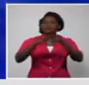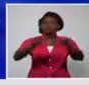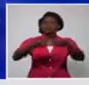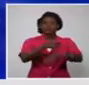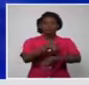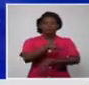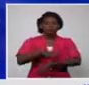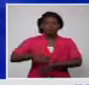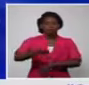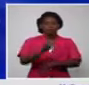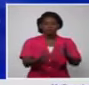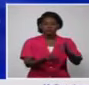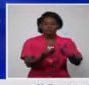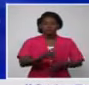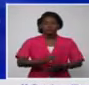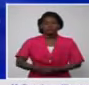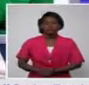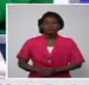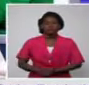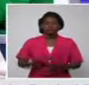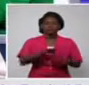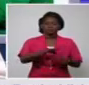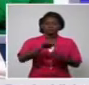La Habana con la cifra más alta,